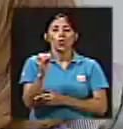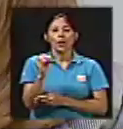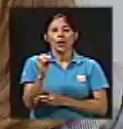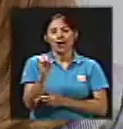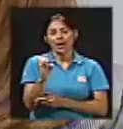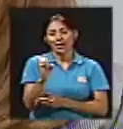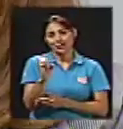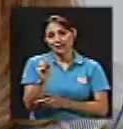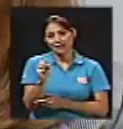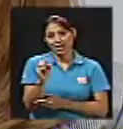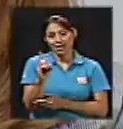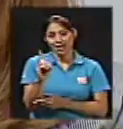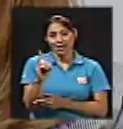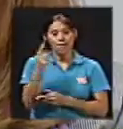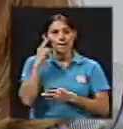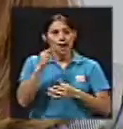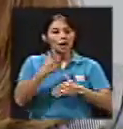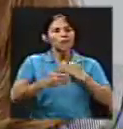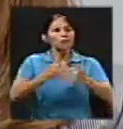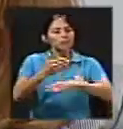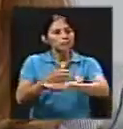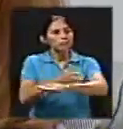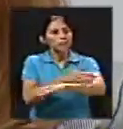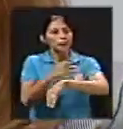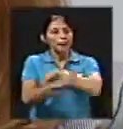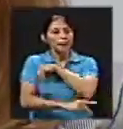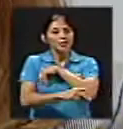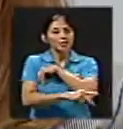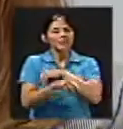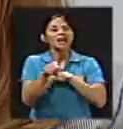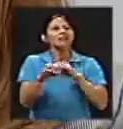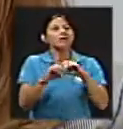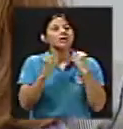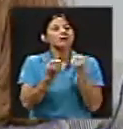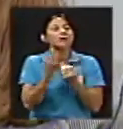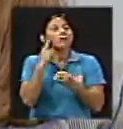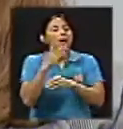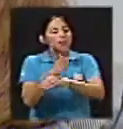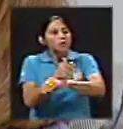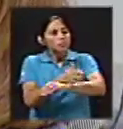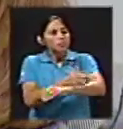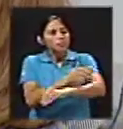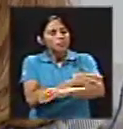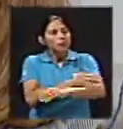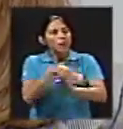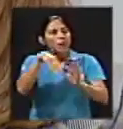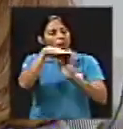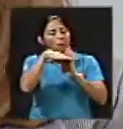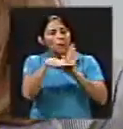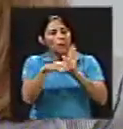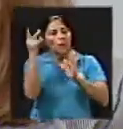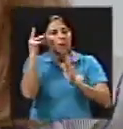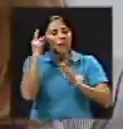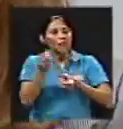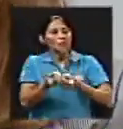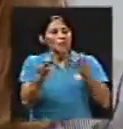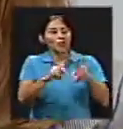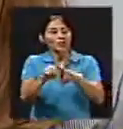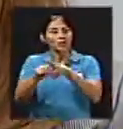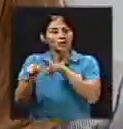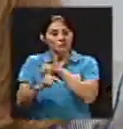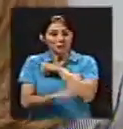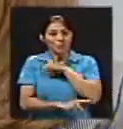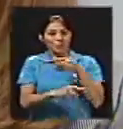es una organización que trabaja por mejorar las políticas públicas de los países, los compara sobre la base de información estadística